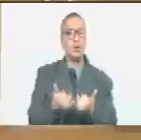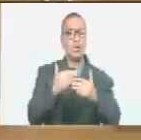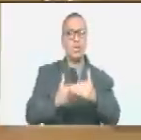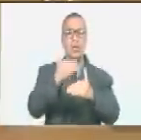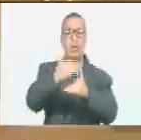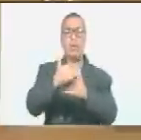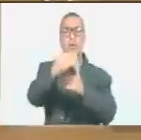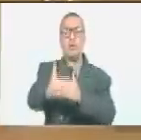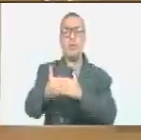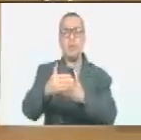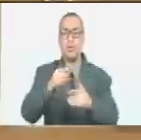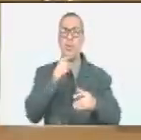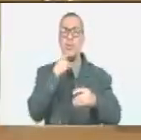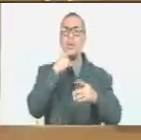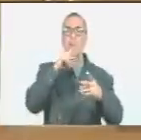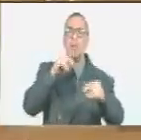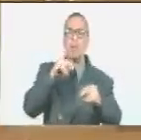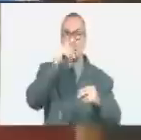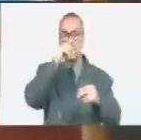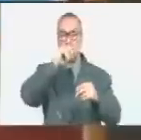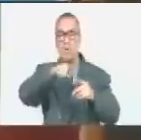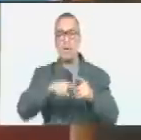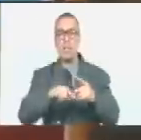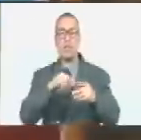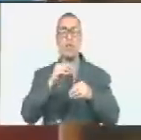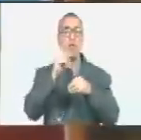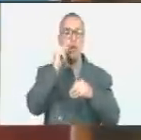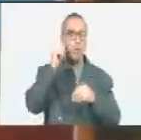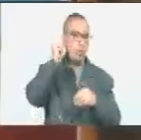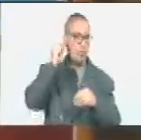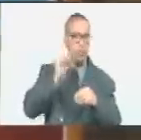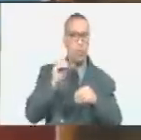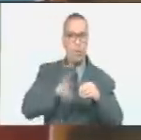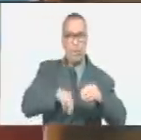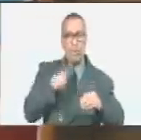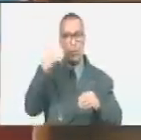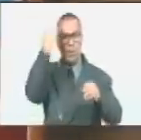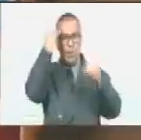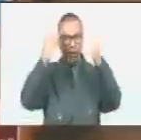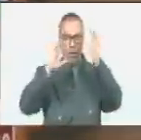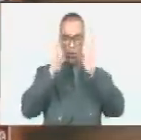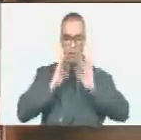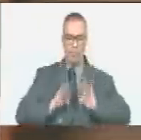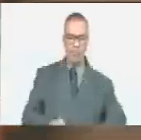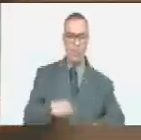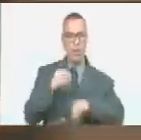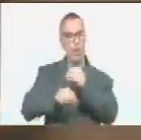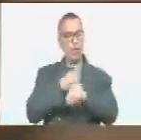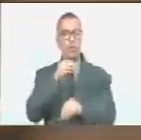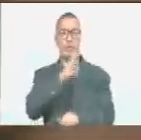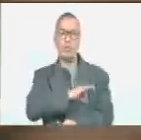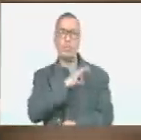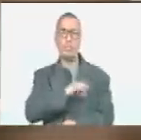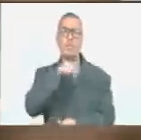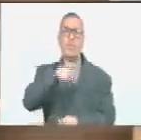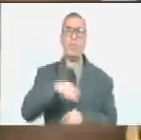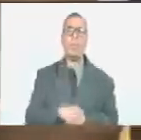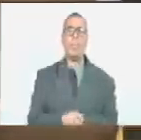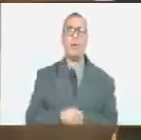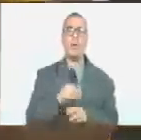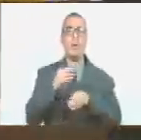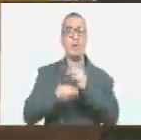las barreras del idioma, la edad, el género, la capacidad física o la situación social, siendo